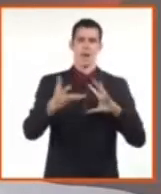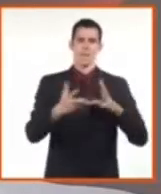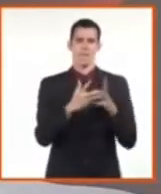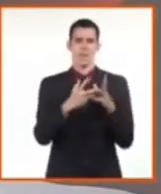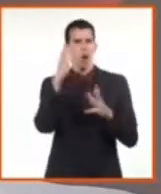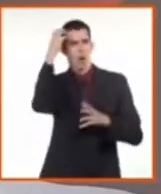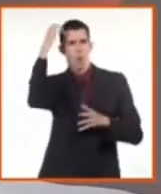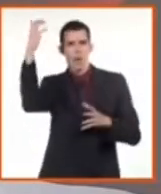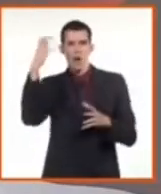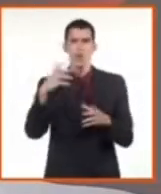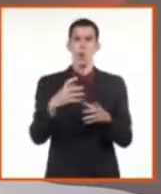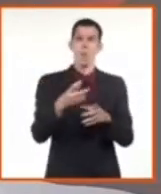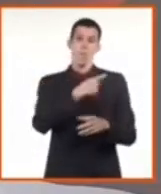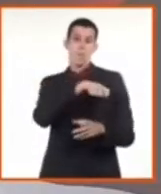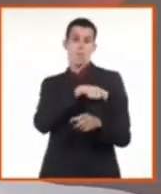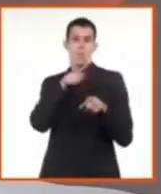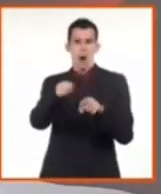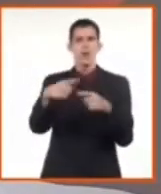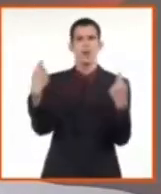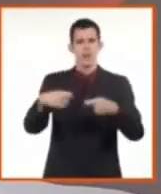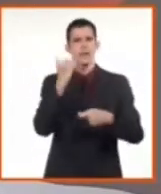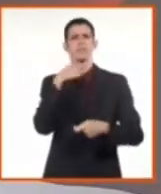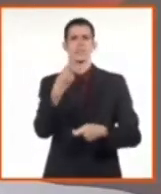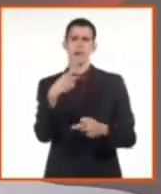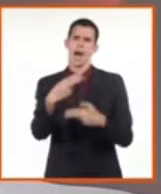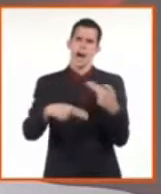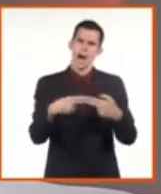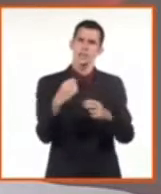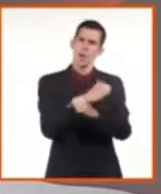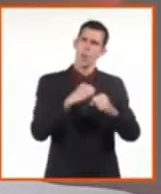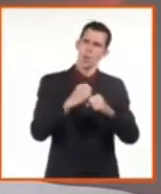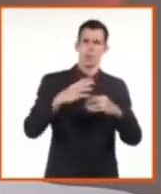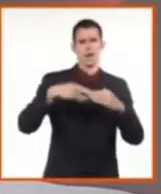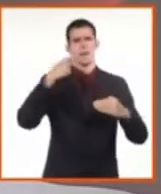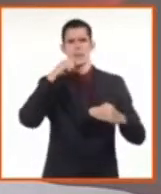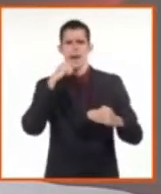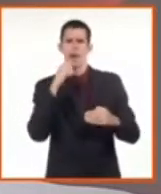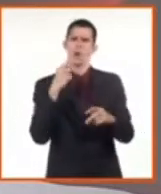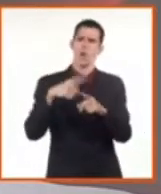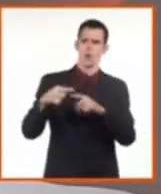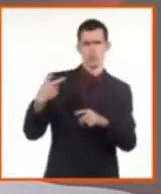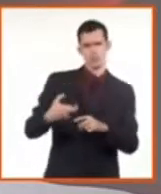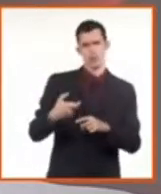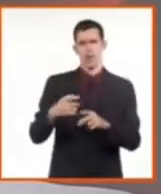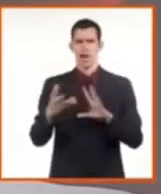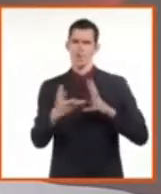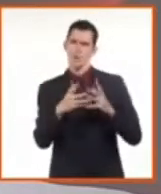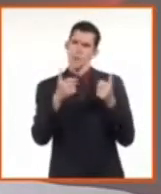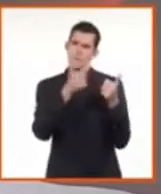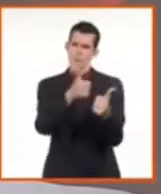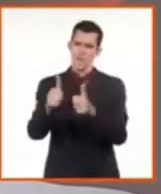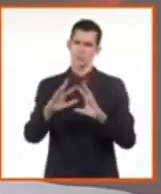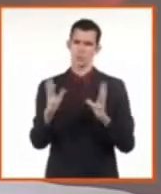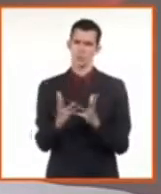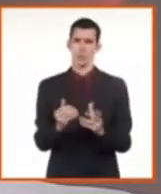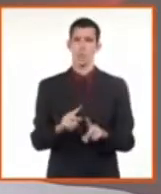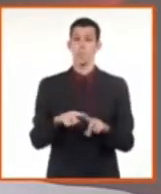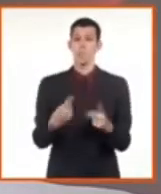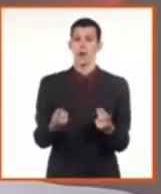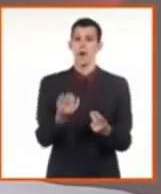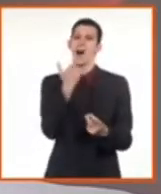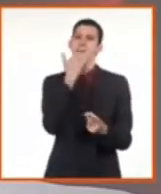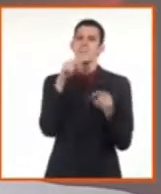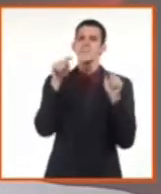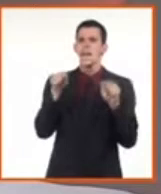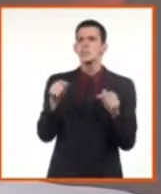y ha provocado también el desarrollo de formas espontáneas e informales en la cadena de suministro que